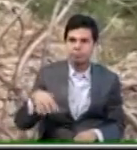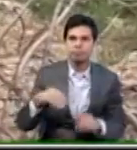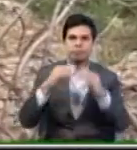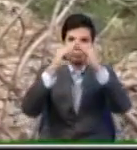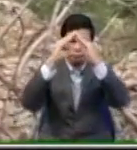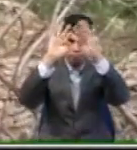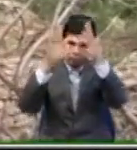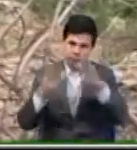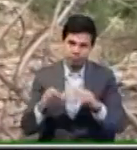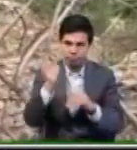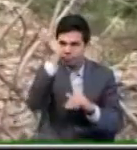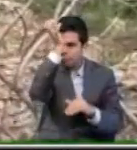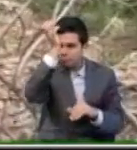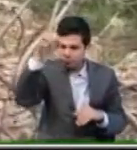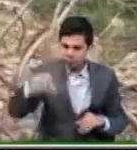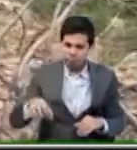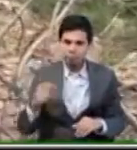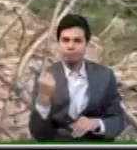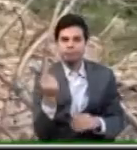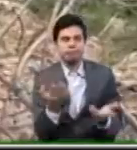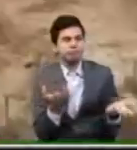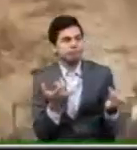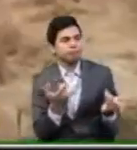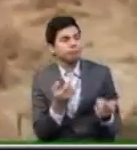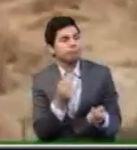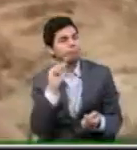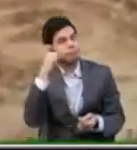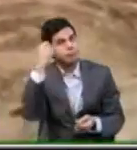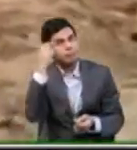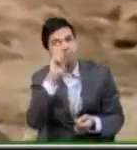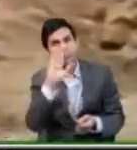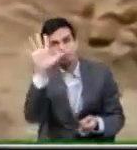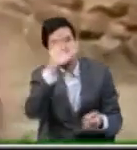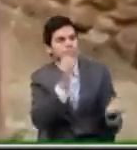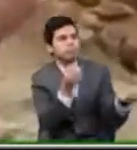en mi casa y esperando que el gobierno nacional